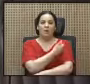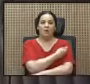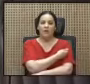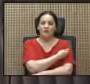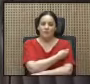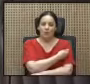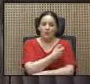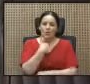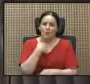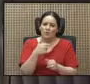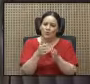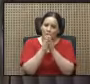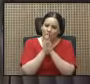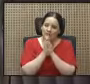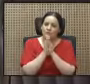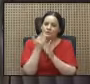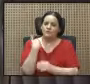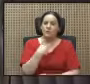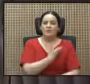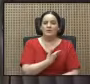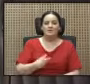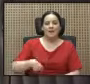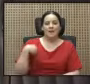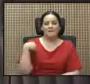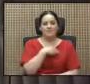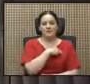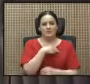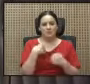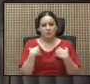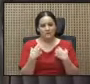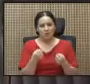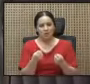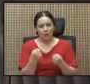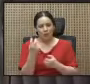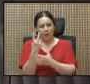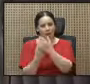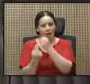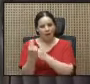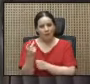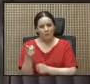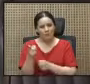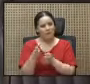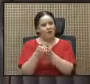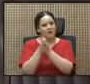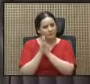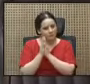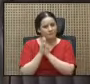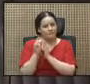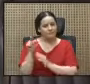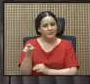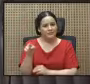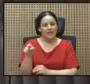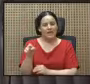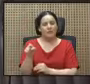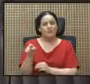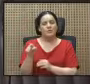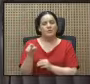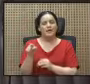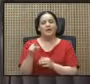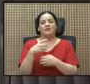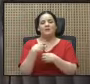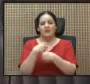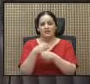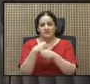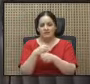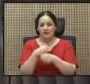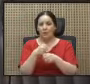le solicito al señor presidente y al señor ministro de Salud que ejecuten de una forma ágil y eficiente el sistema de vacunación,